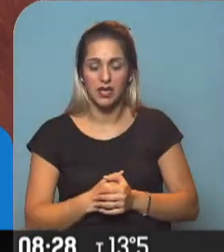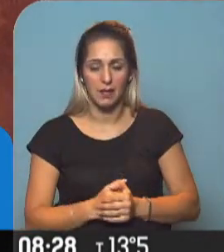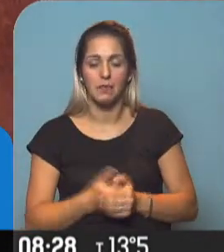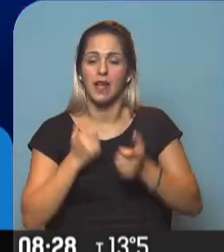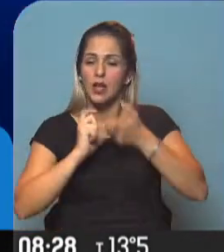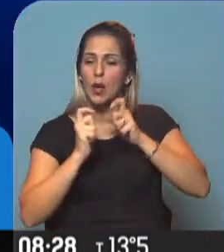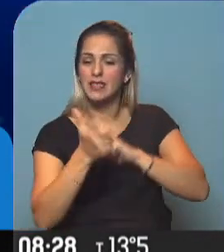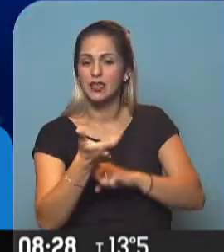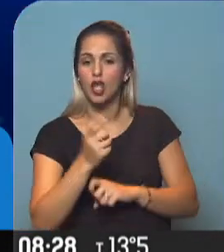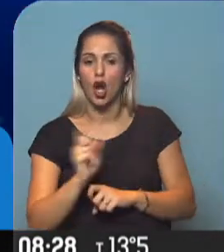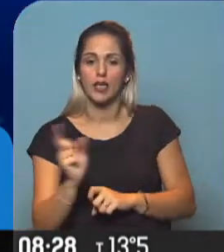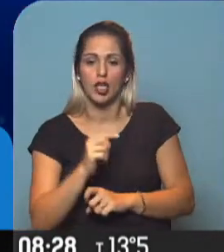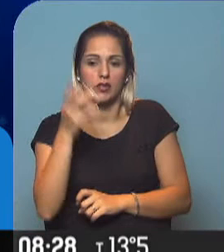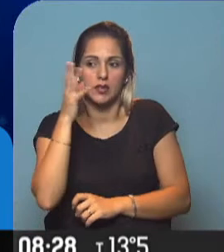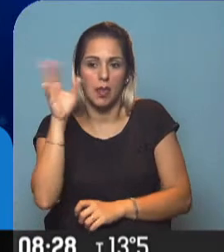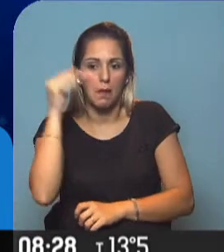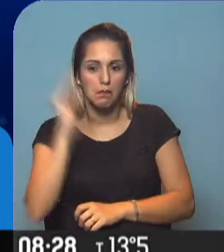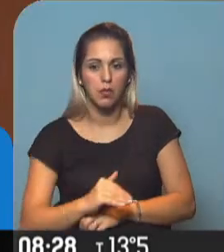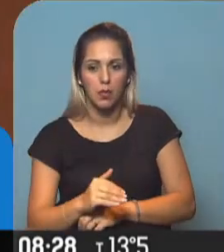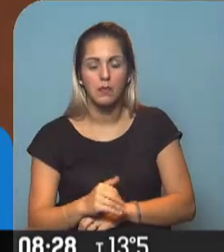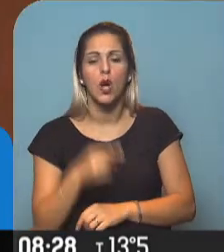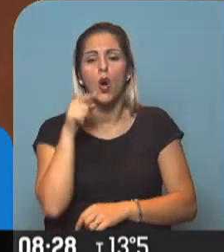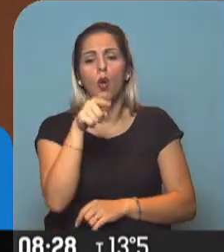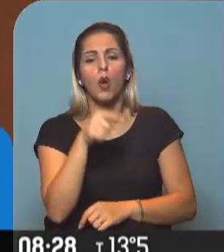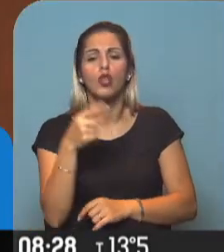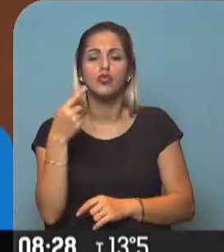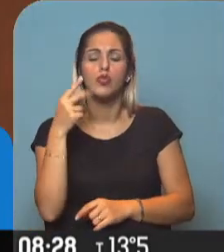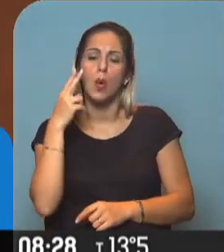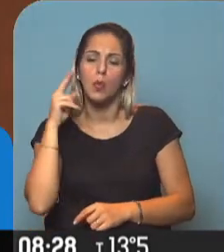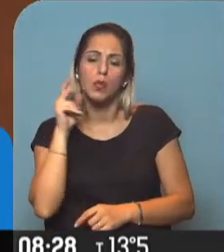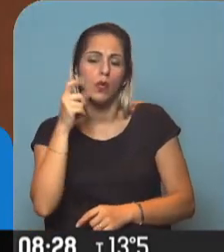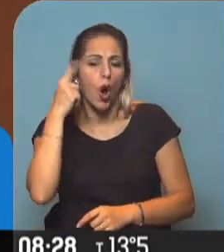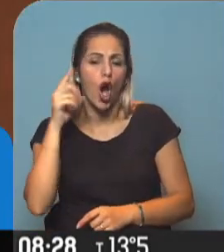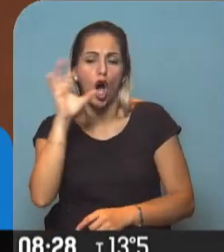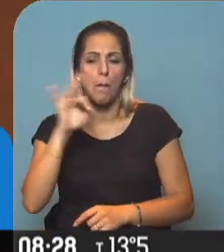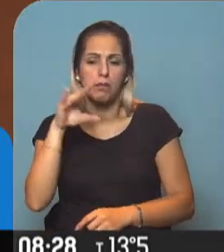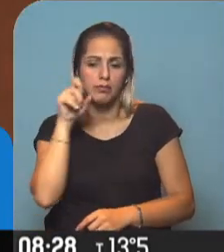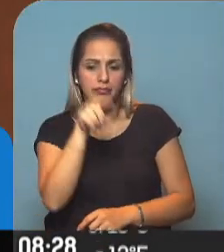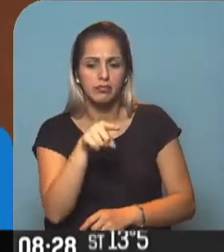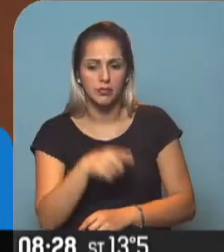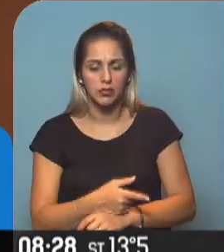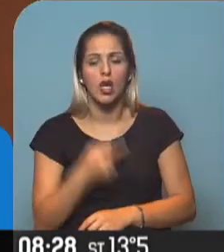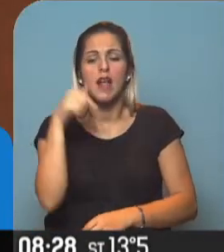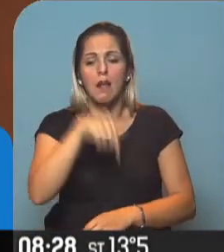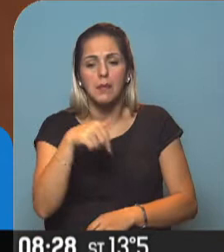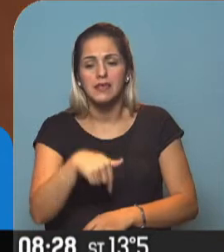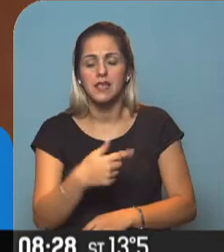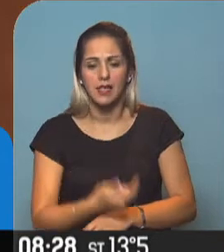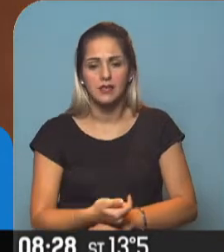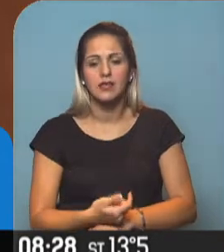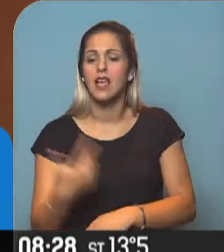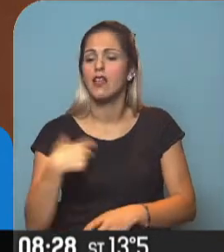y no llegue a un salvajismo total sobre tu visión justamente hoy como están actuando los sindicatos cuál es el presente del